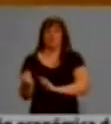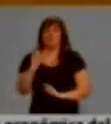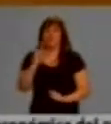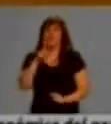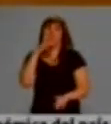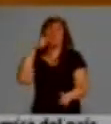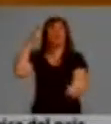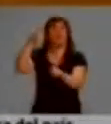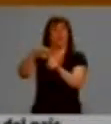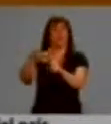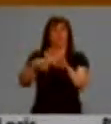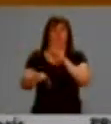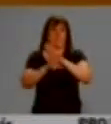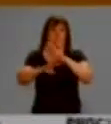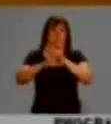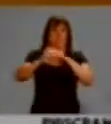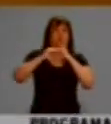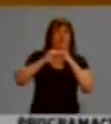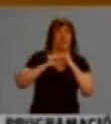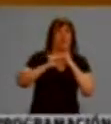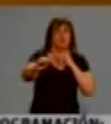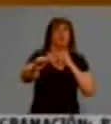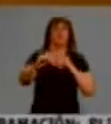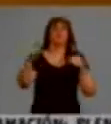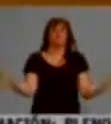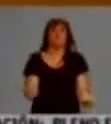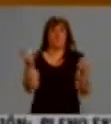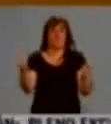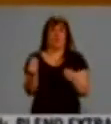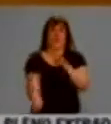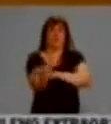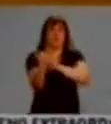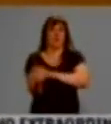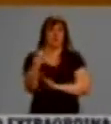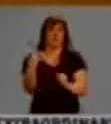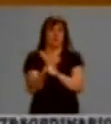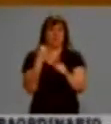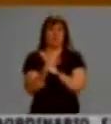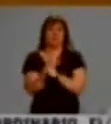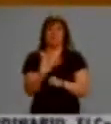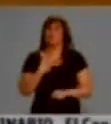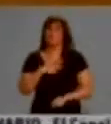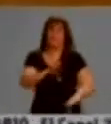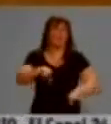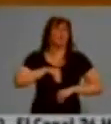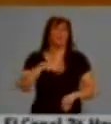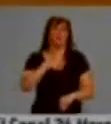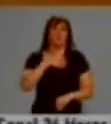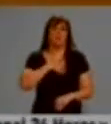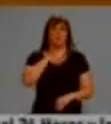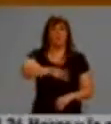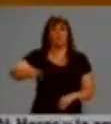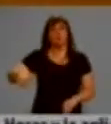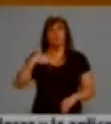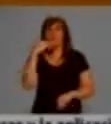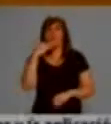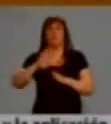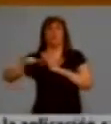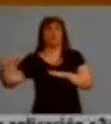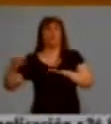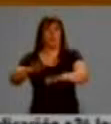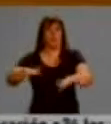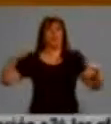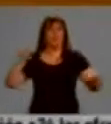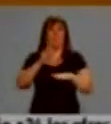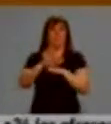y estimular la creación de empleo. Insisto, no es admisible que nadie ajeno a nuestros órganos parlamentarios,